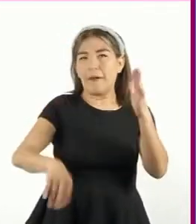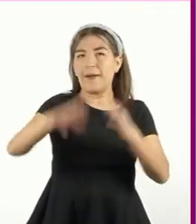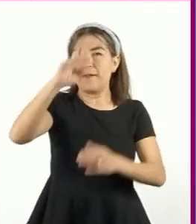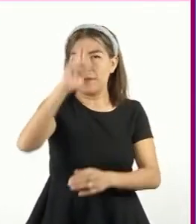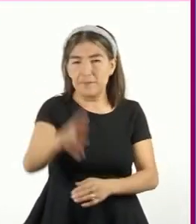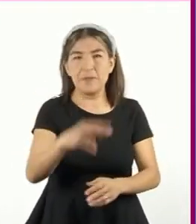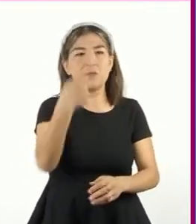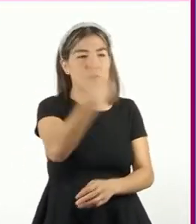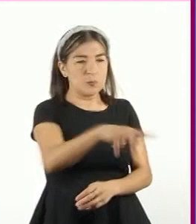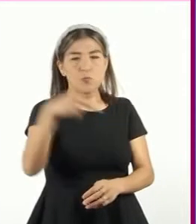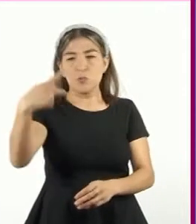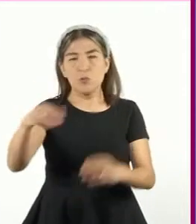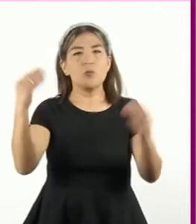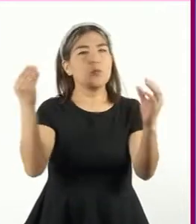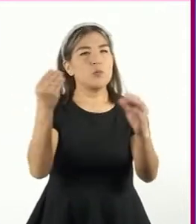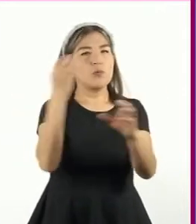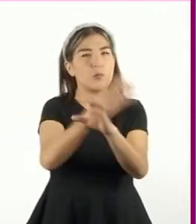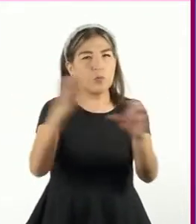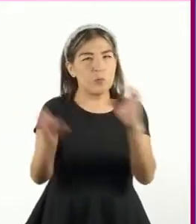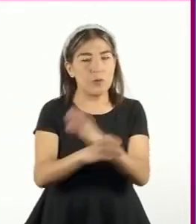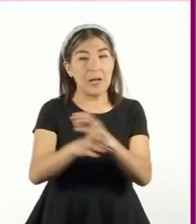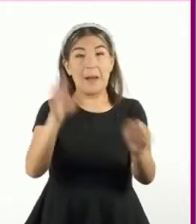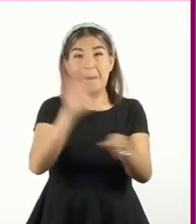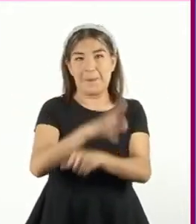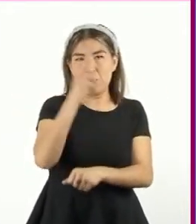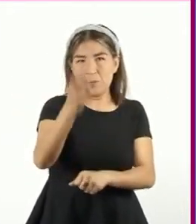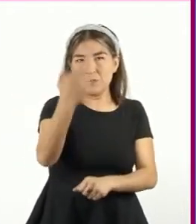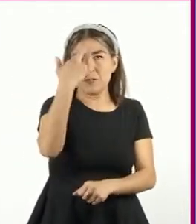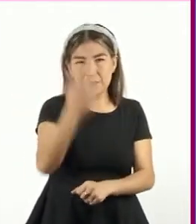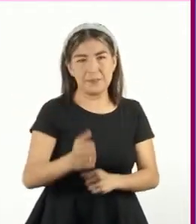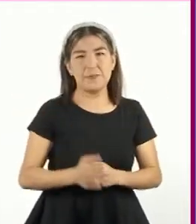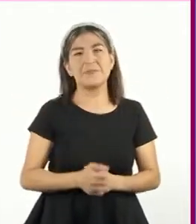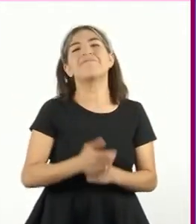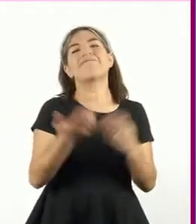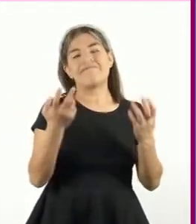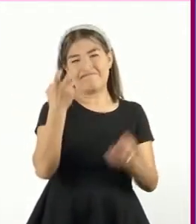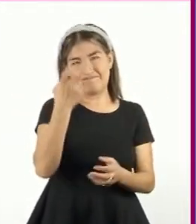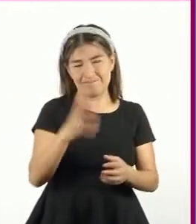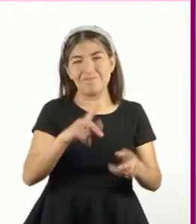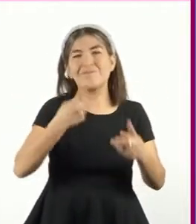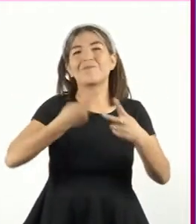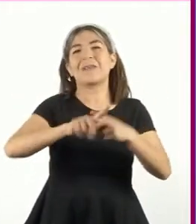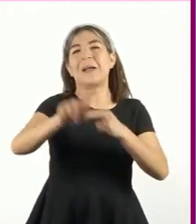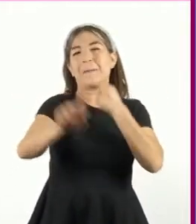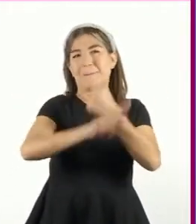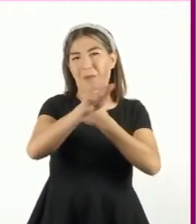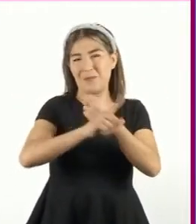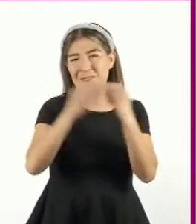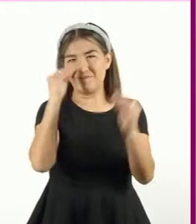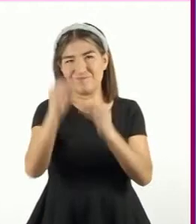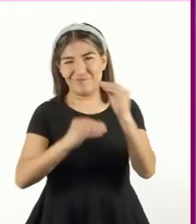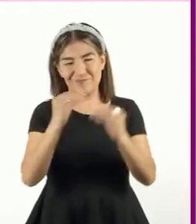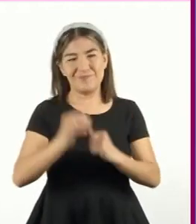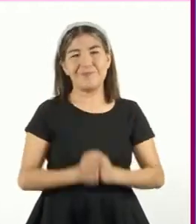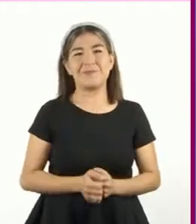a las pertenencias de Araceli y por ello nace la confrontación. Vayamos a la